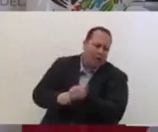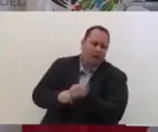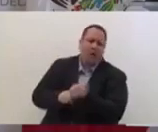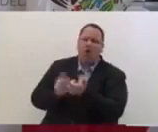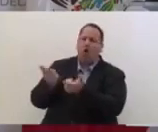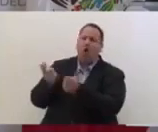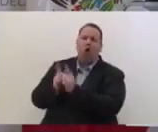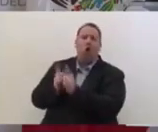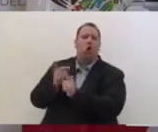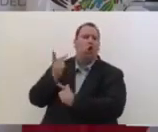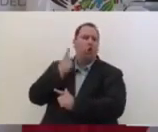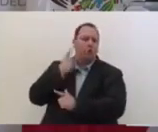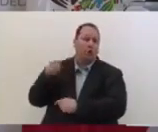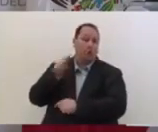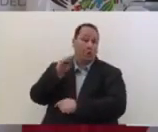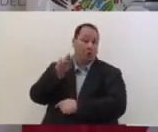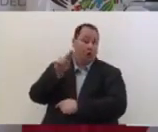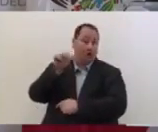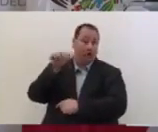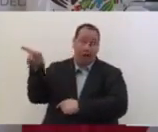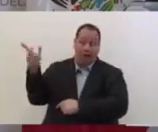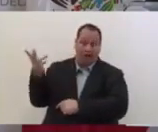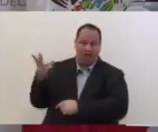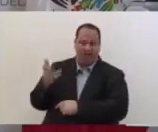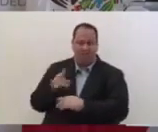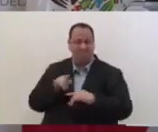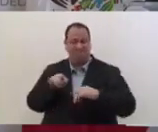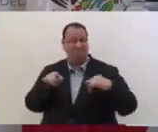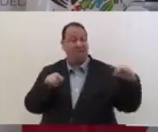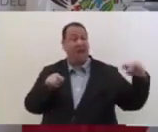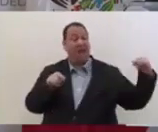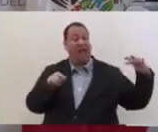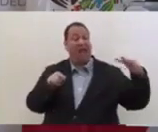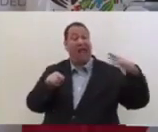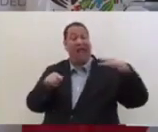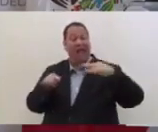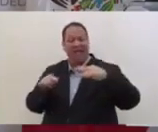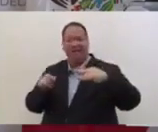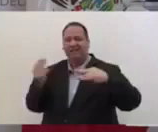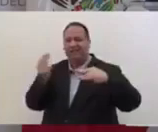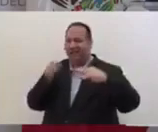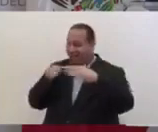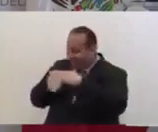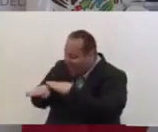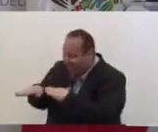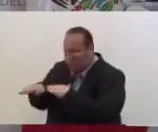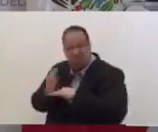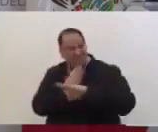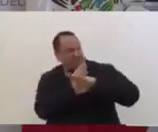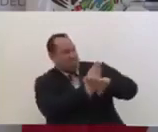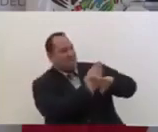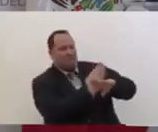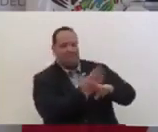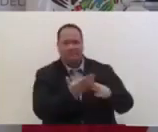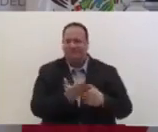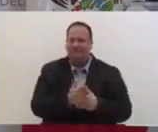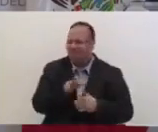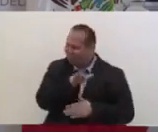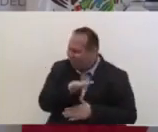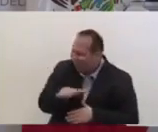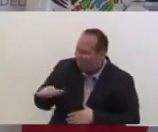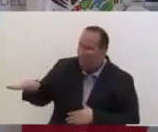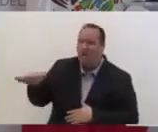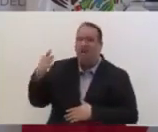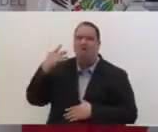partido político Morena y para impedir el paso de las personas que tuvieran la necesidad de pasar por esa ruta